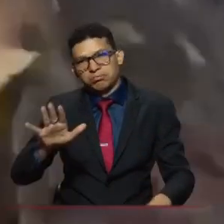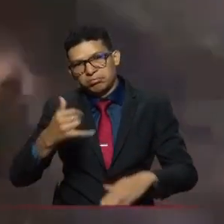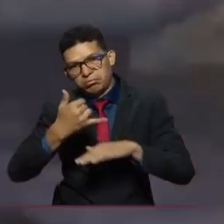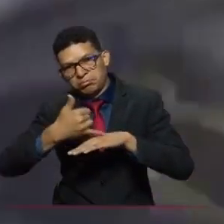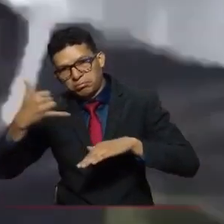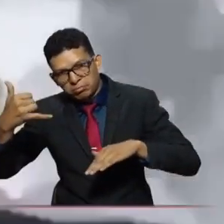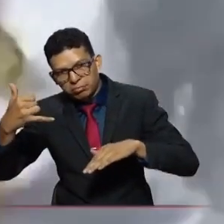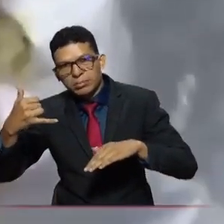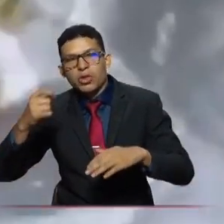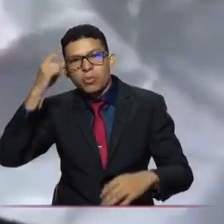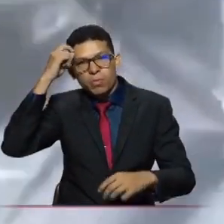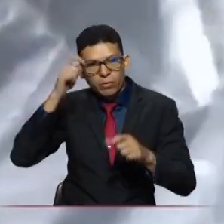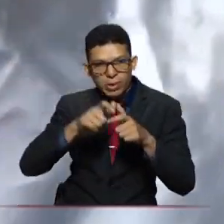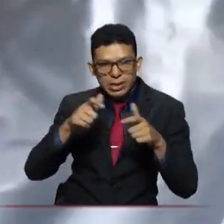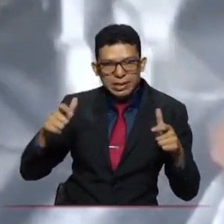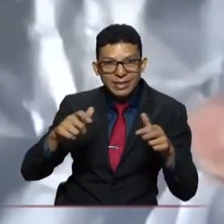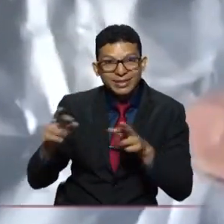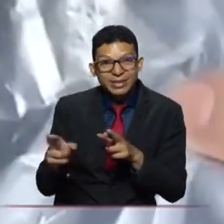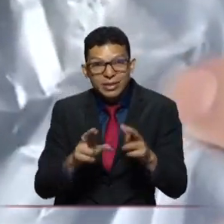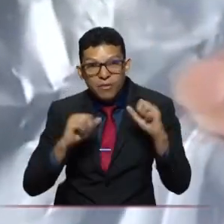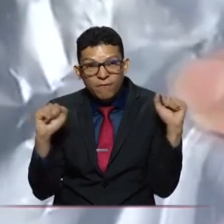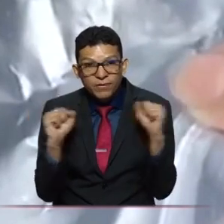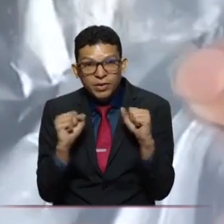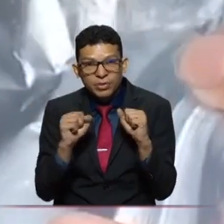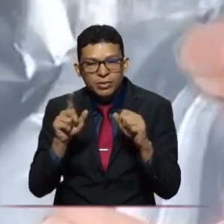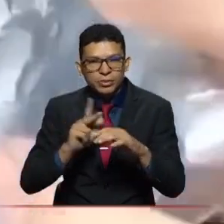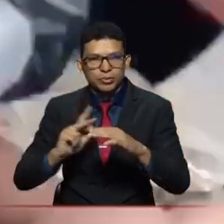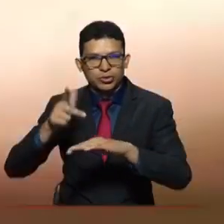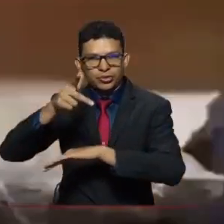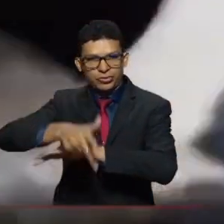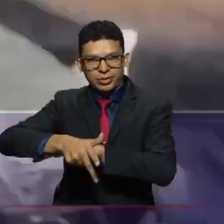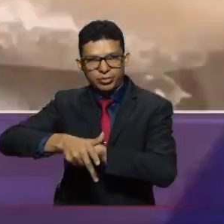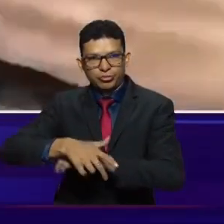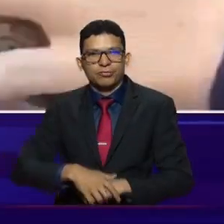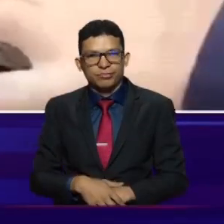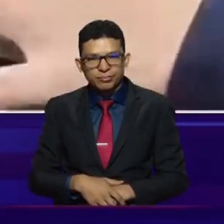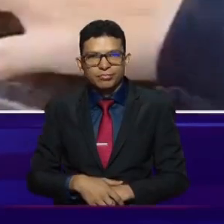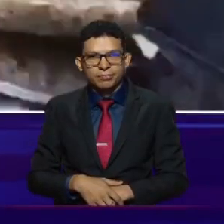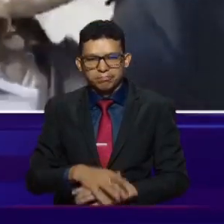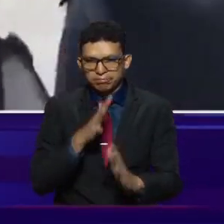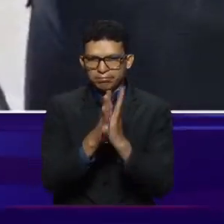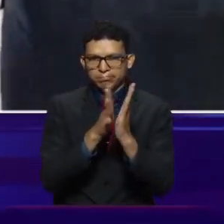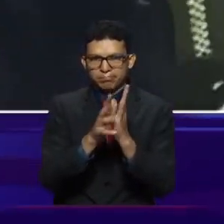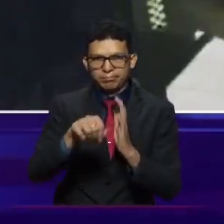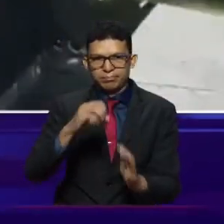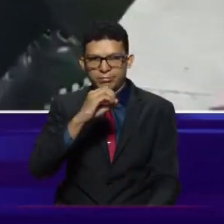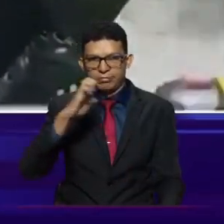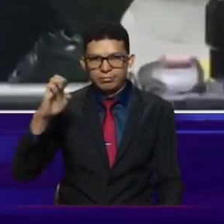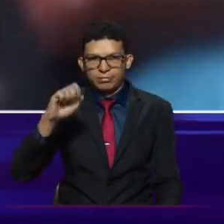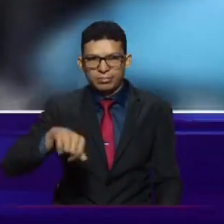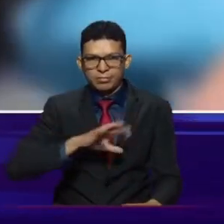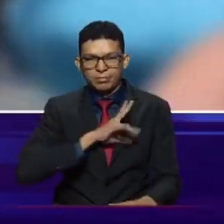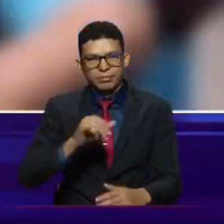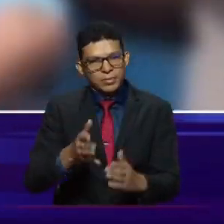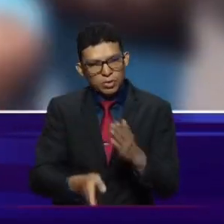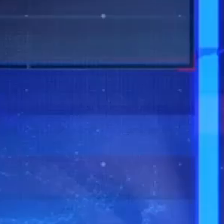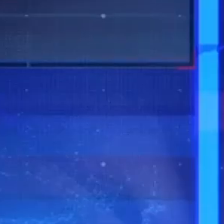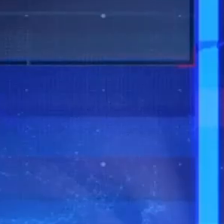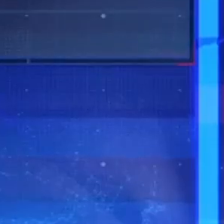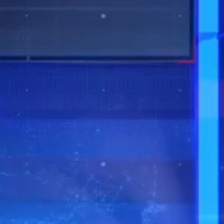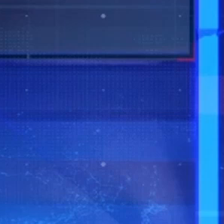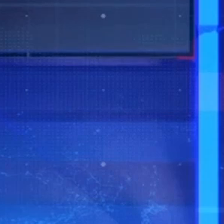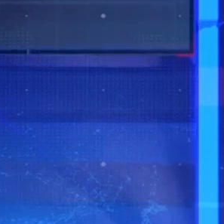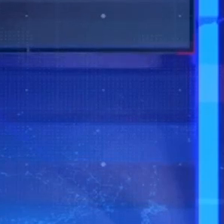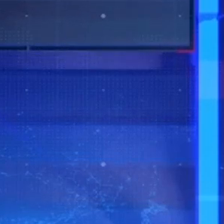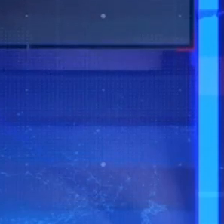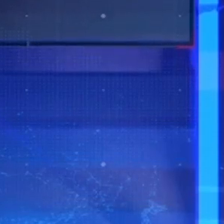Andalucía, Bugalagrande, Río Frío y Trujillo. Esta es toda la información desde el oeste de la ciudad de Cali. Sigan ustedes con más en estudio.